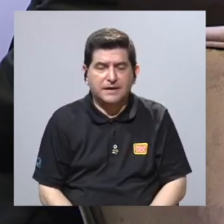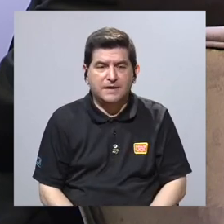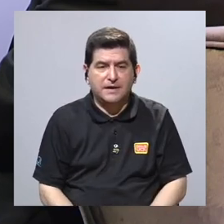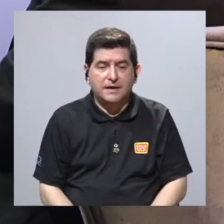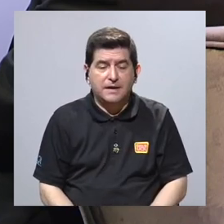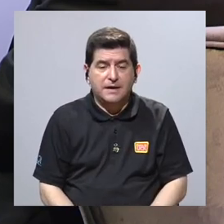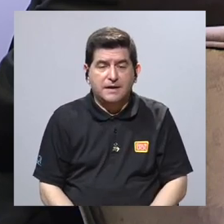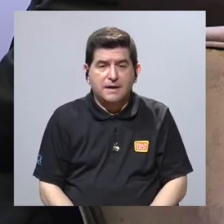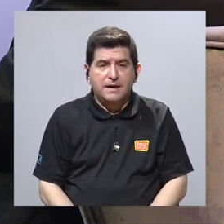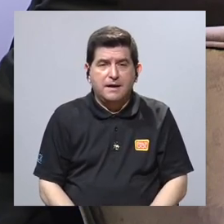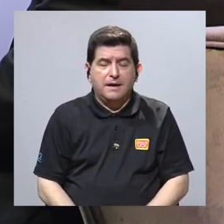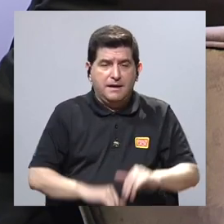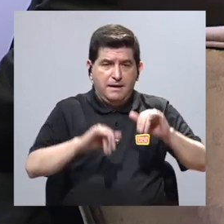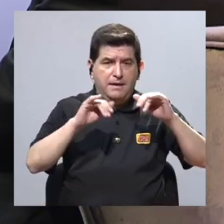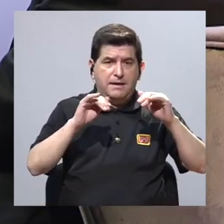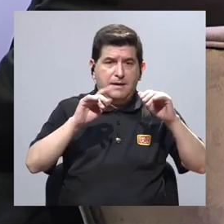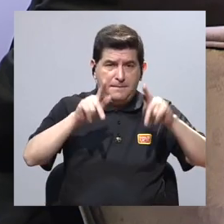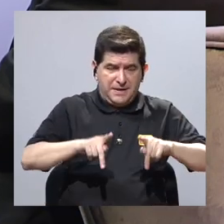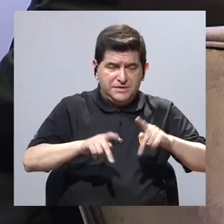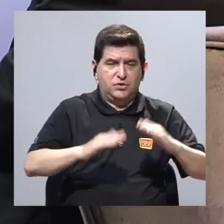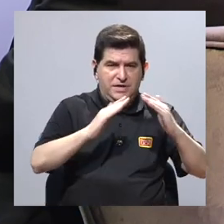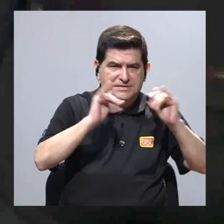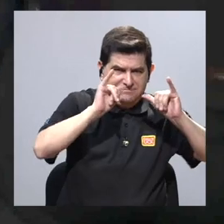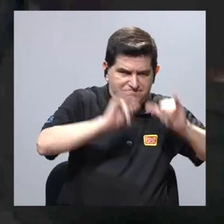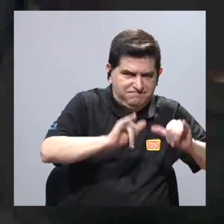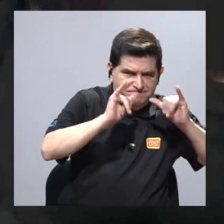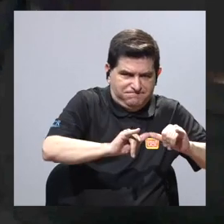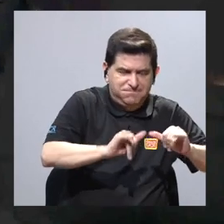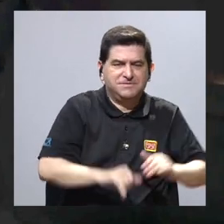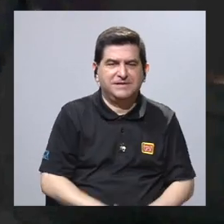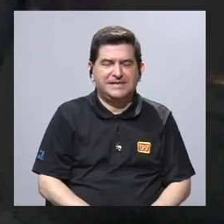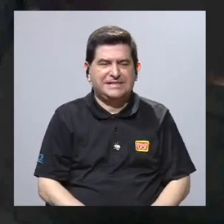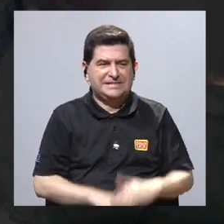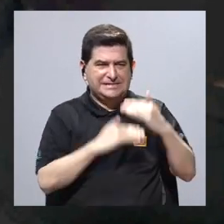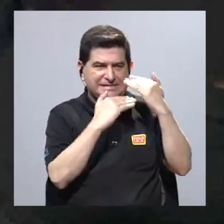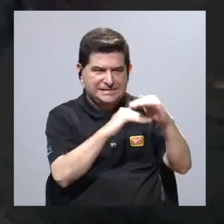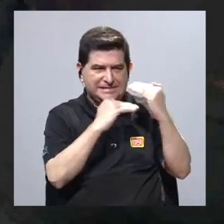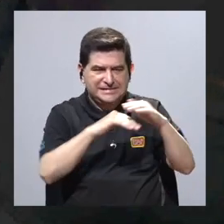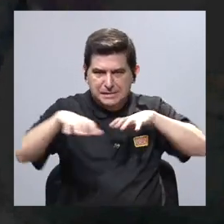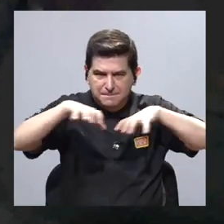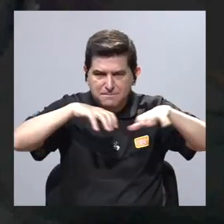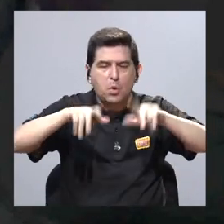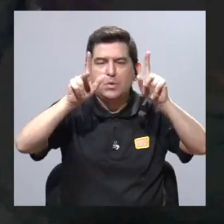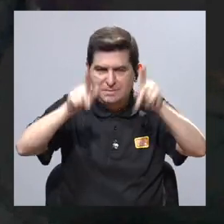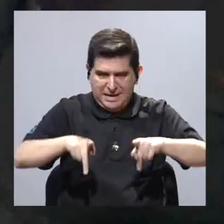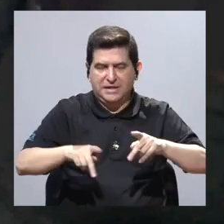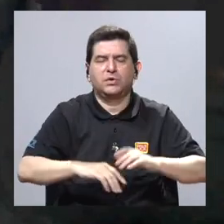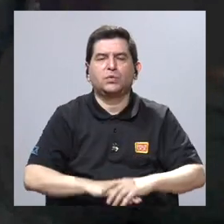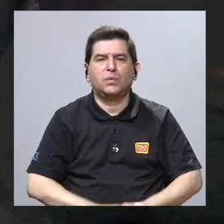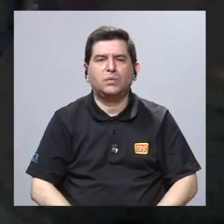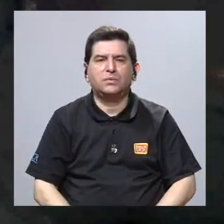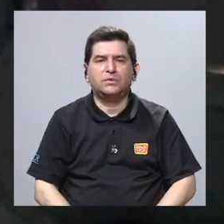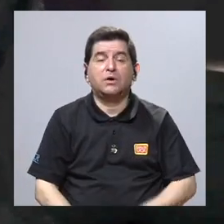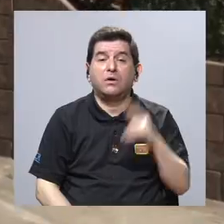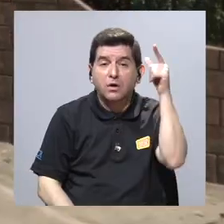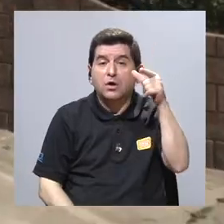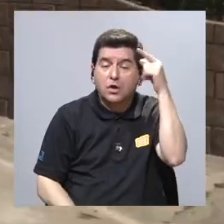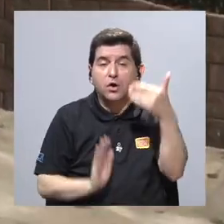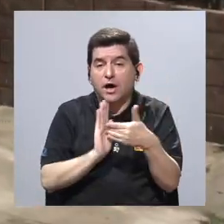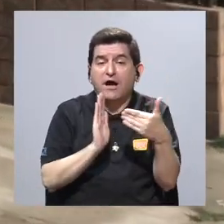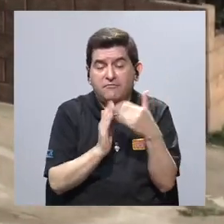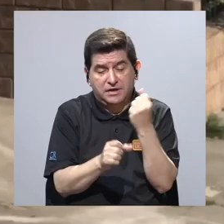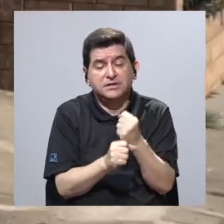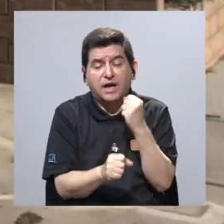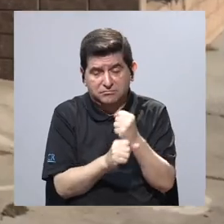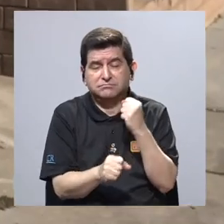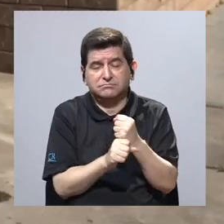de confinamiento conllevan, digamos, a restricciones en la movilidad de las personas y obviamente afectan el